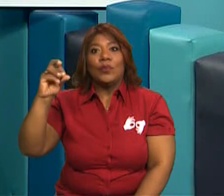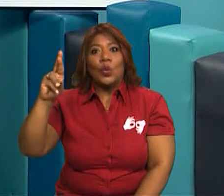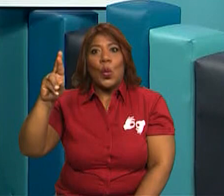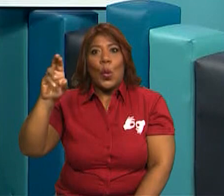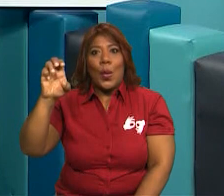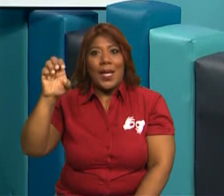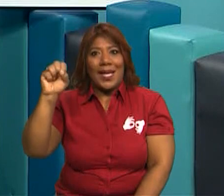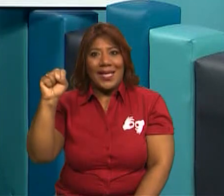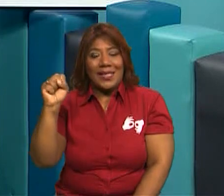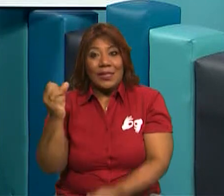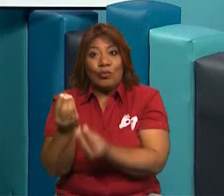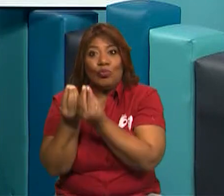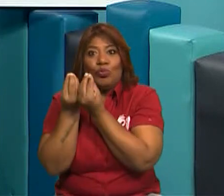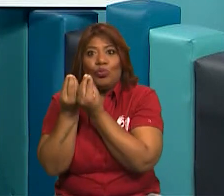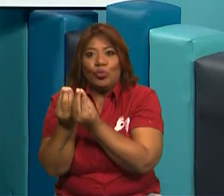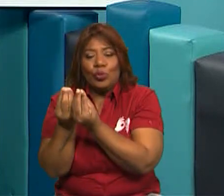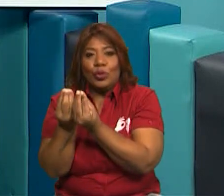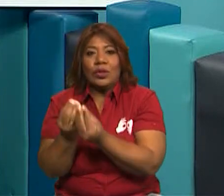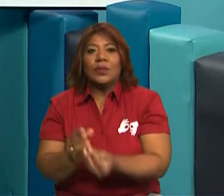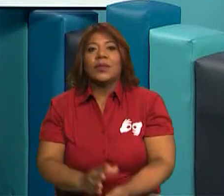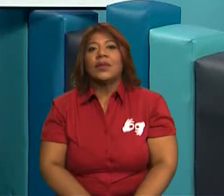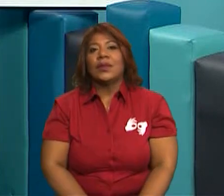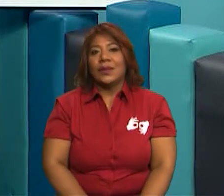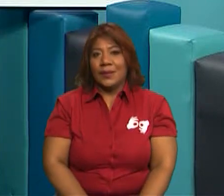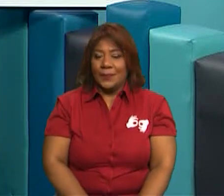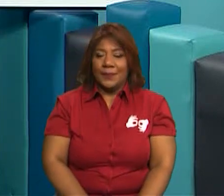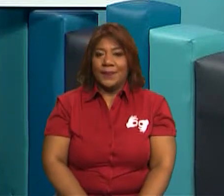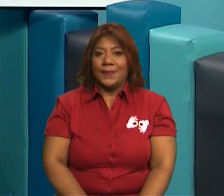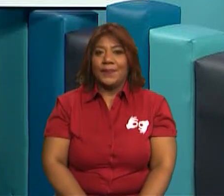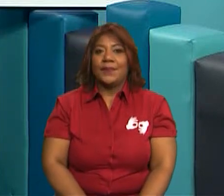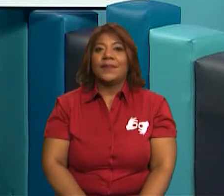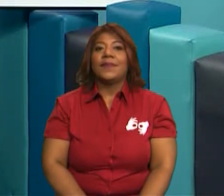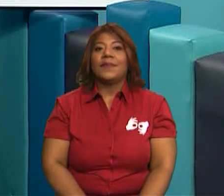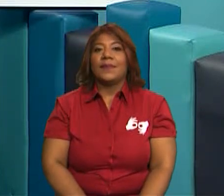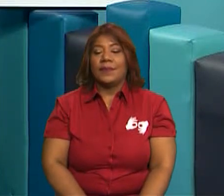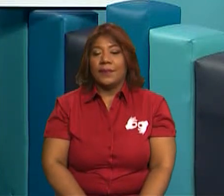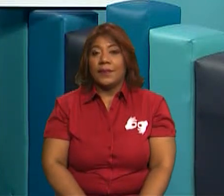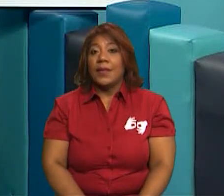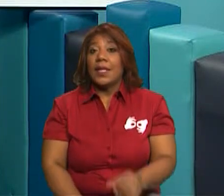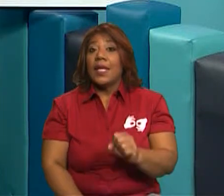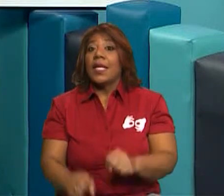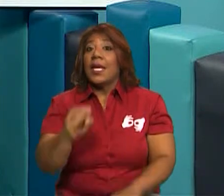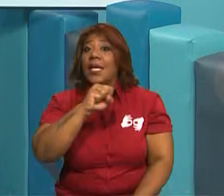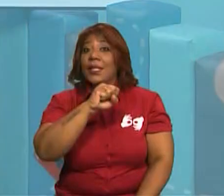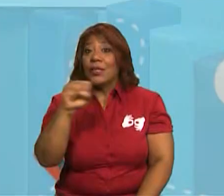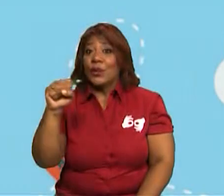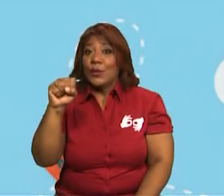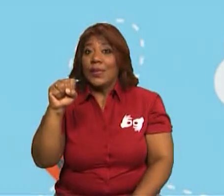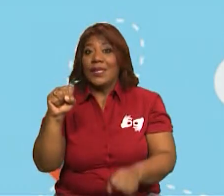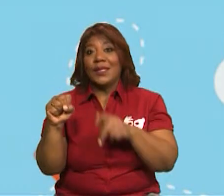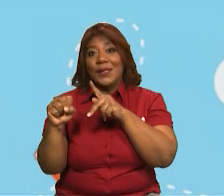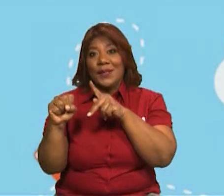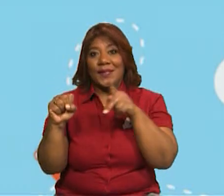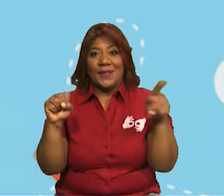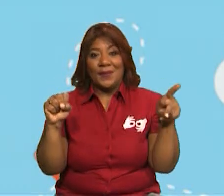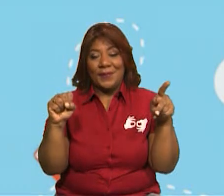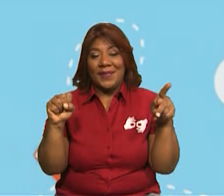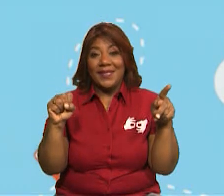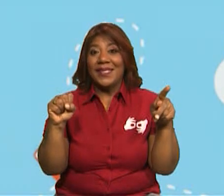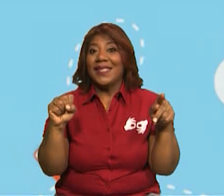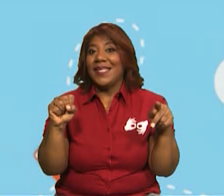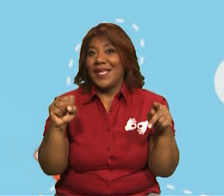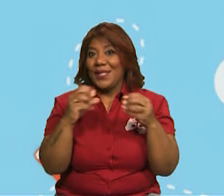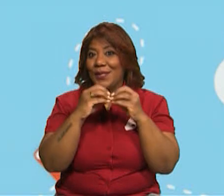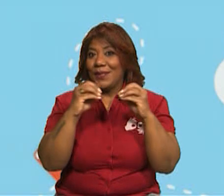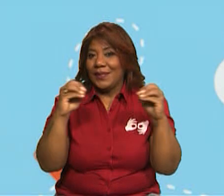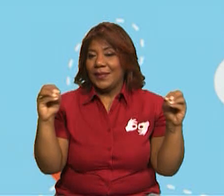masa, porque llegan a muchas personas. Tenemos el sujeto y predicado. El sujeto es de